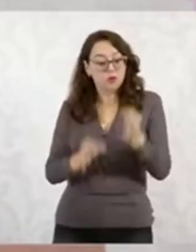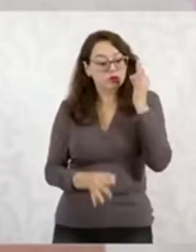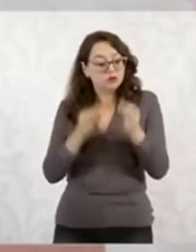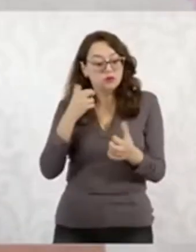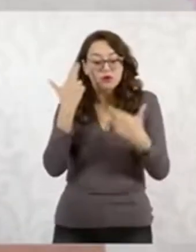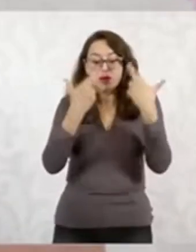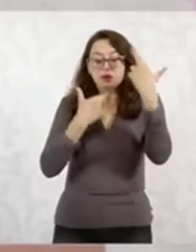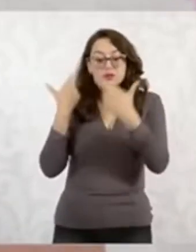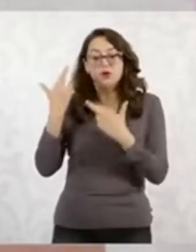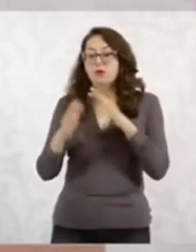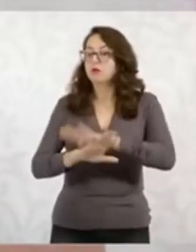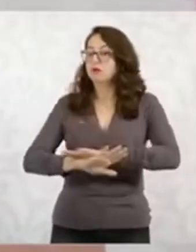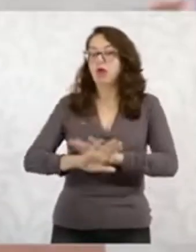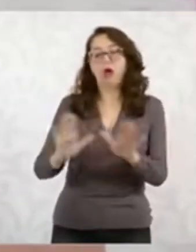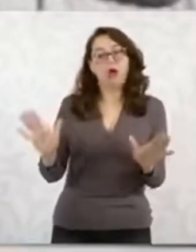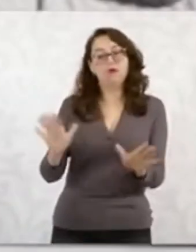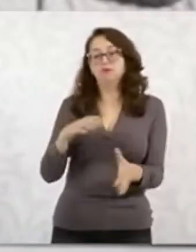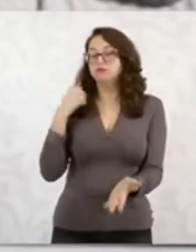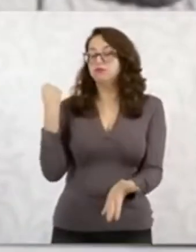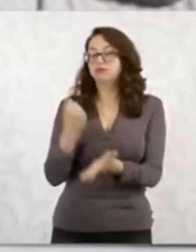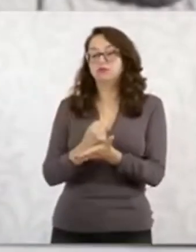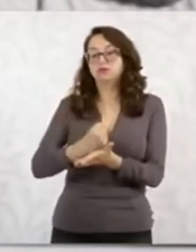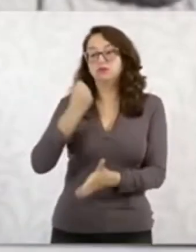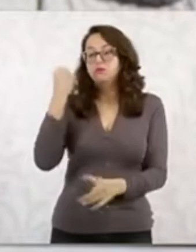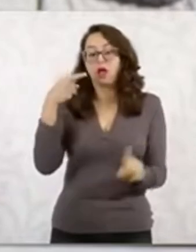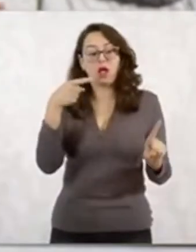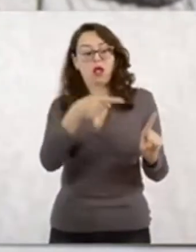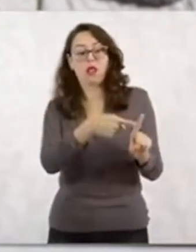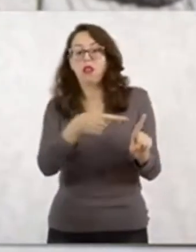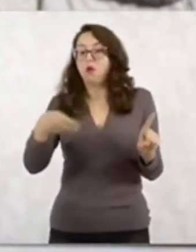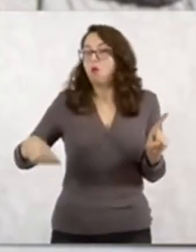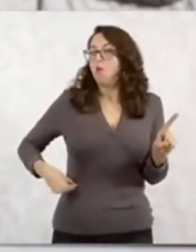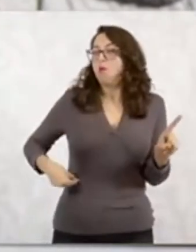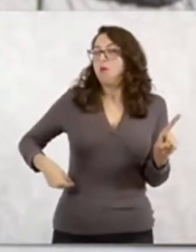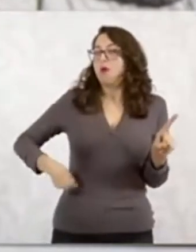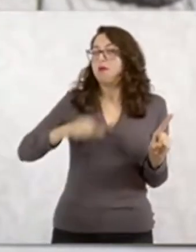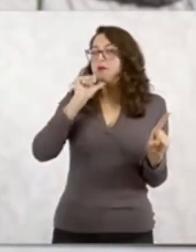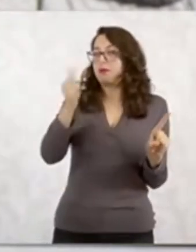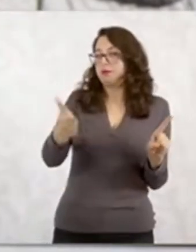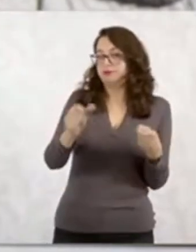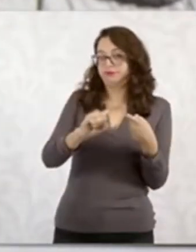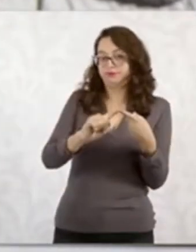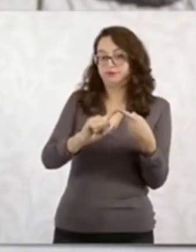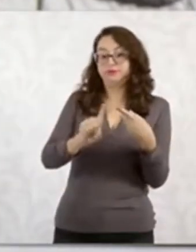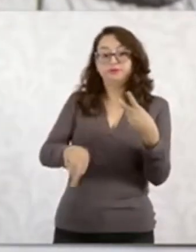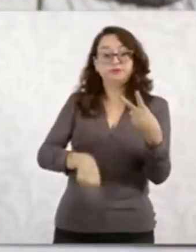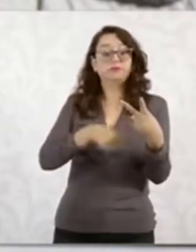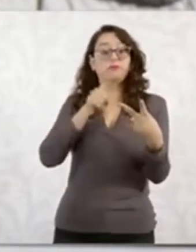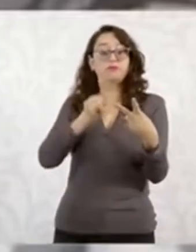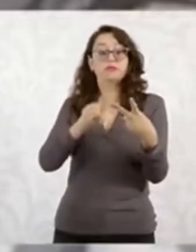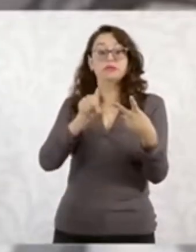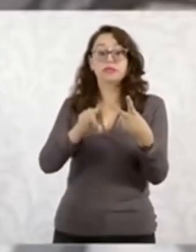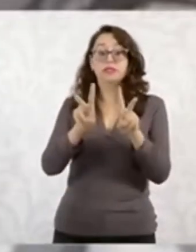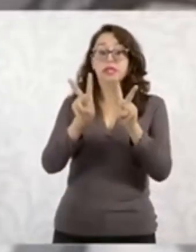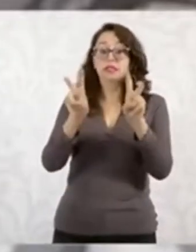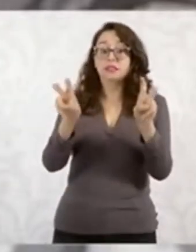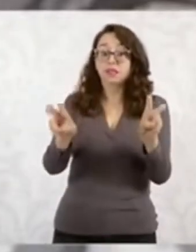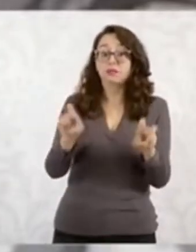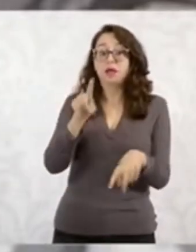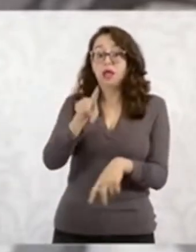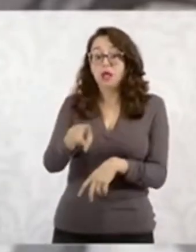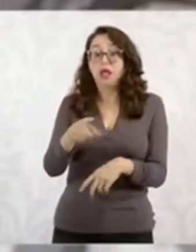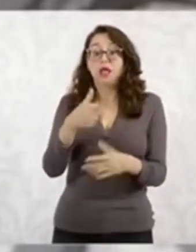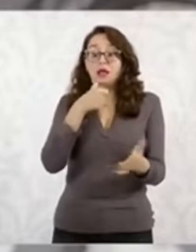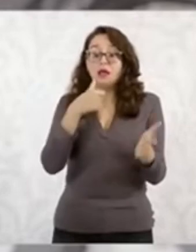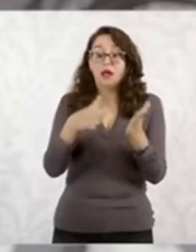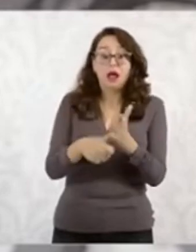mexicana y por las autoridades mexicanas. No hay ninguna denuncia en ese caso. En el segundo caso que planteas, la